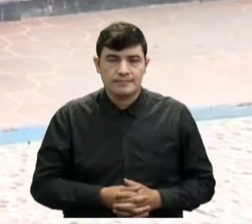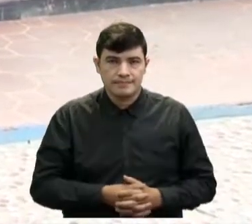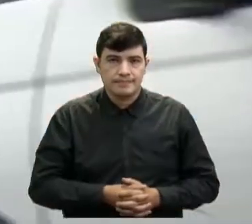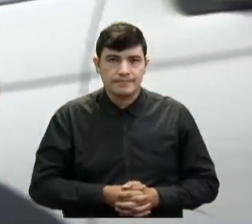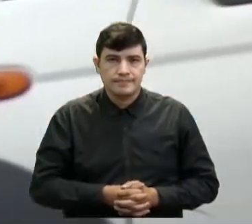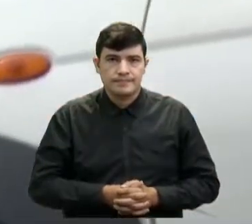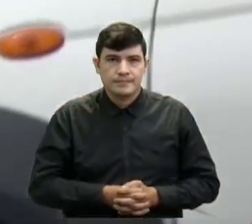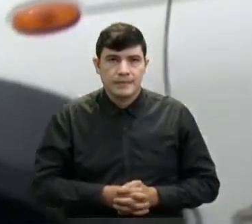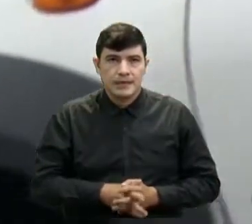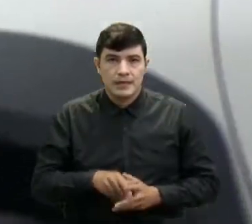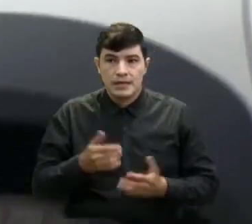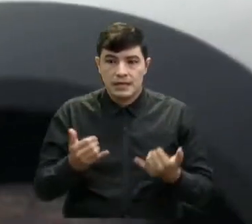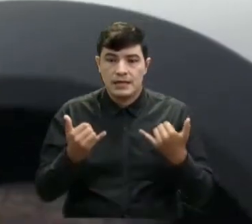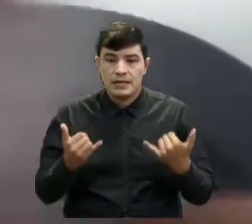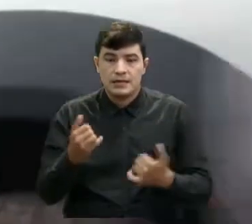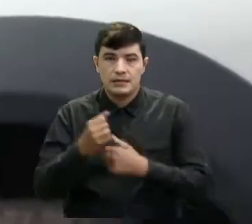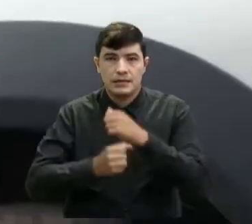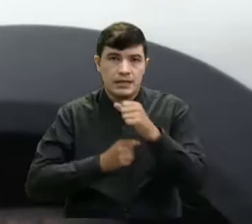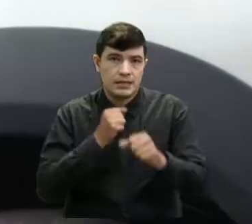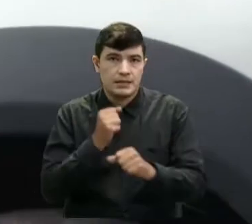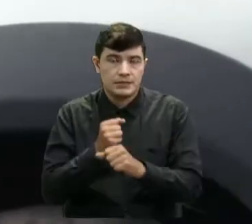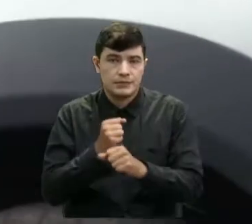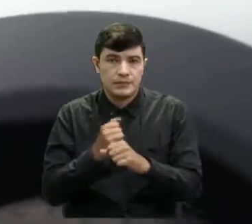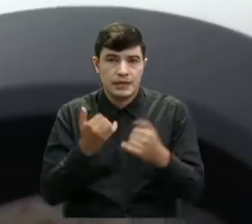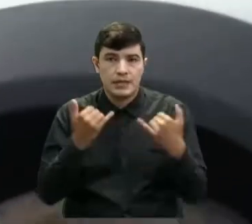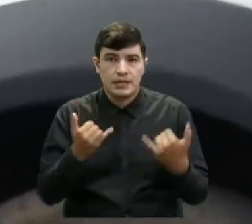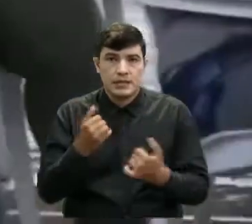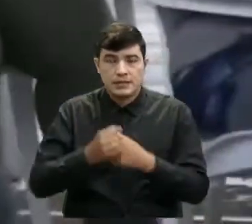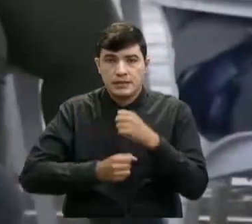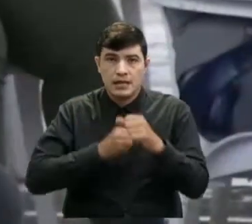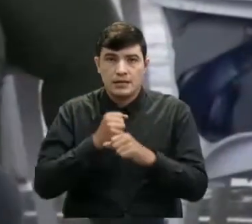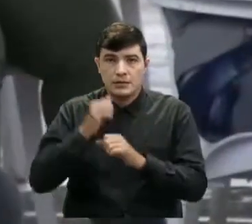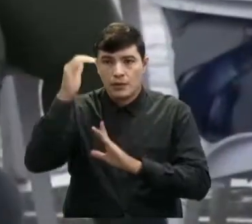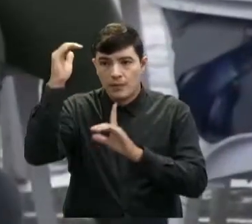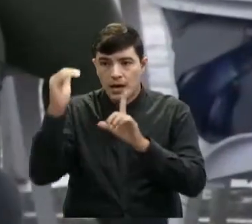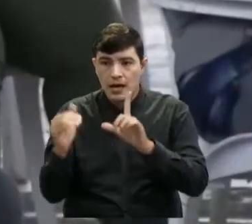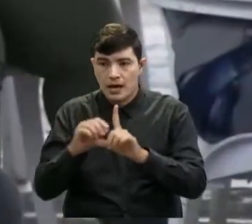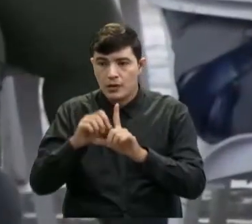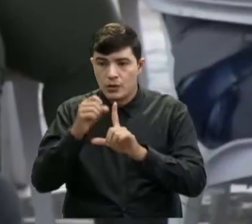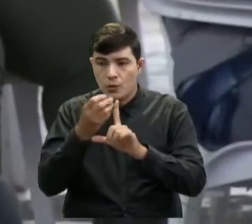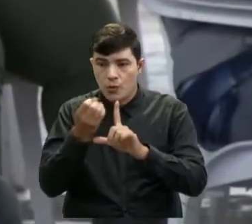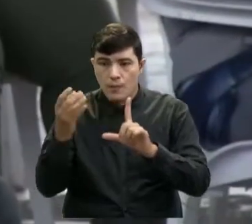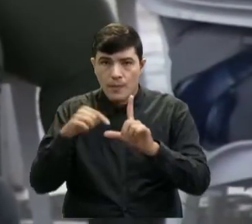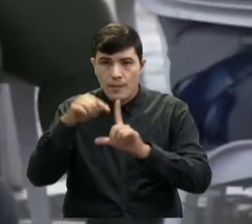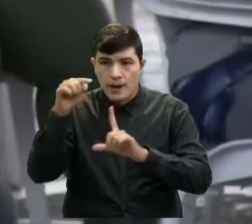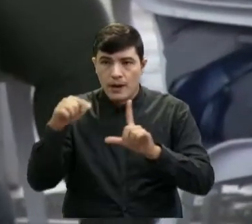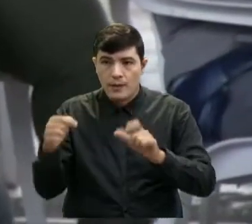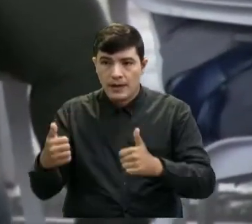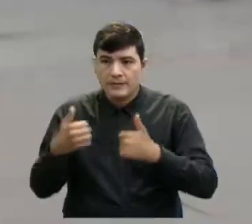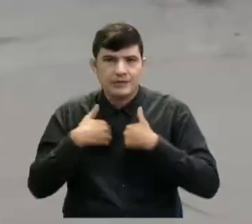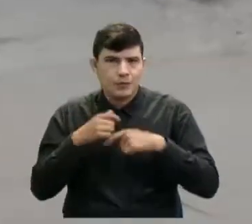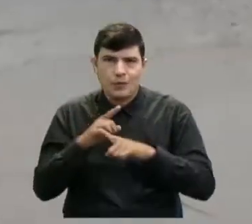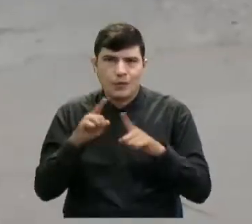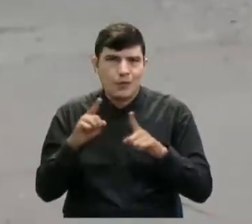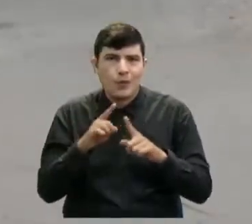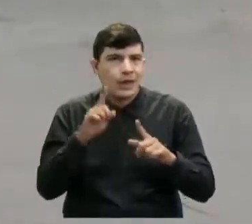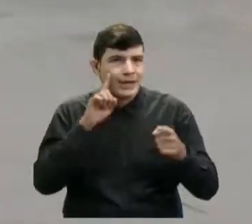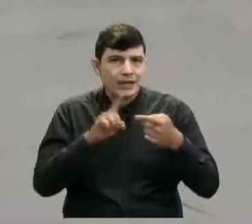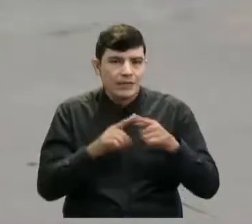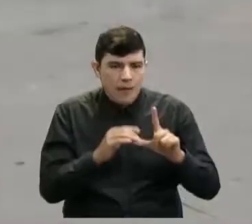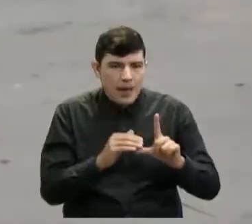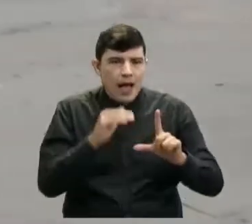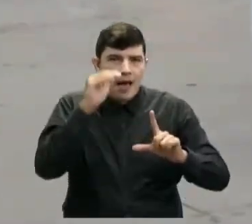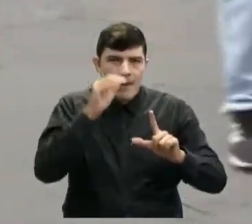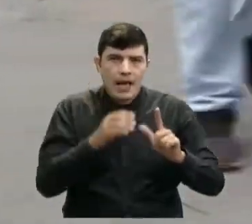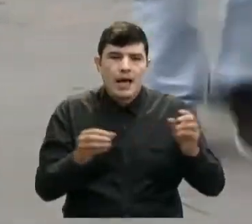autos mayores para el presente año en vez de disminuir el número de beneficiarios se buscará aumentar lo dado el elevado número de